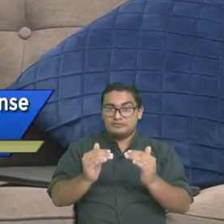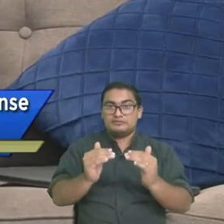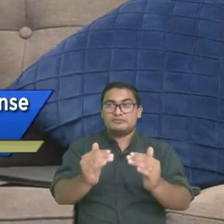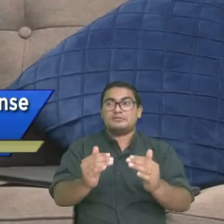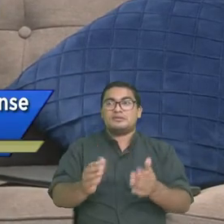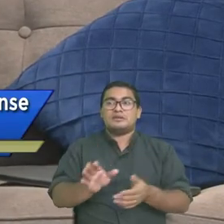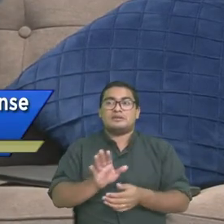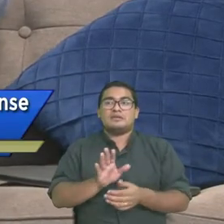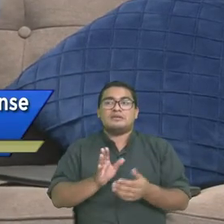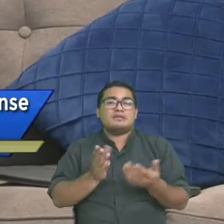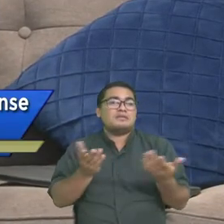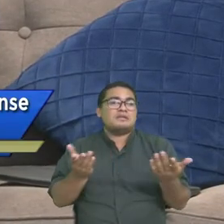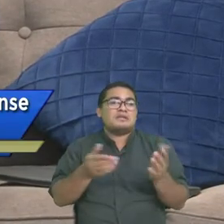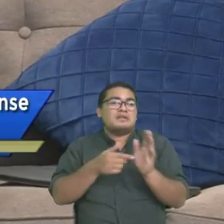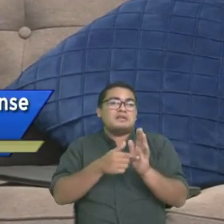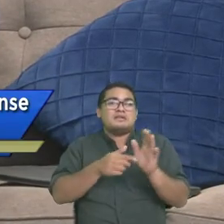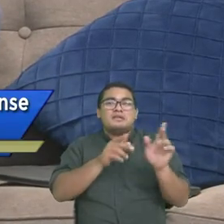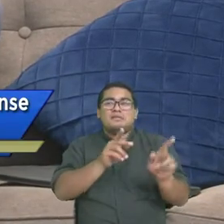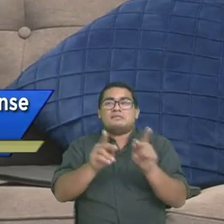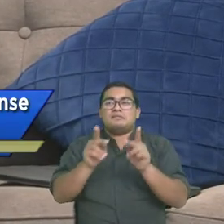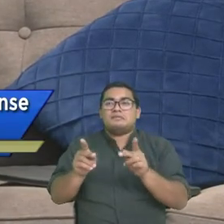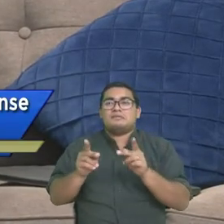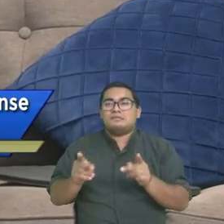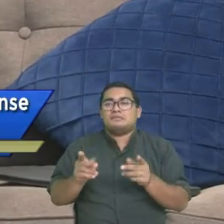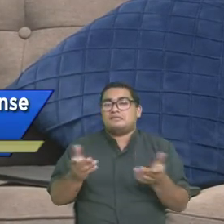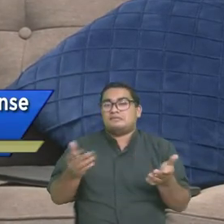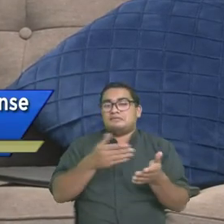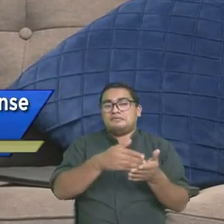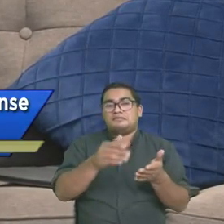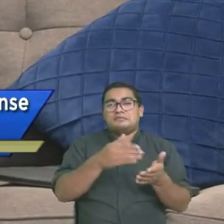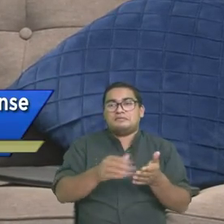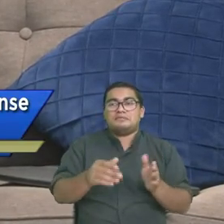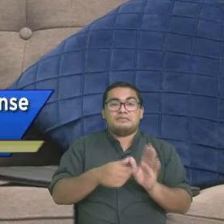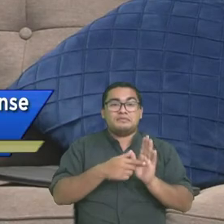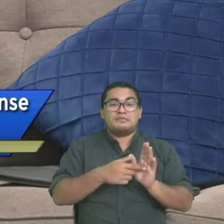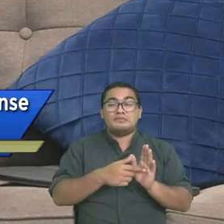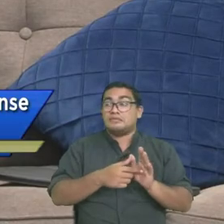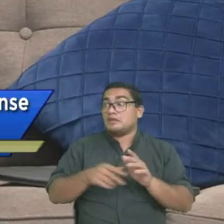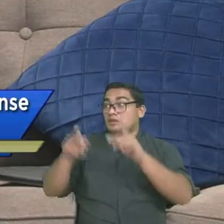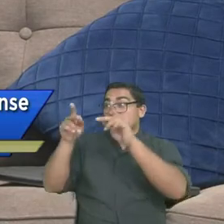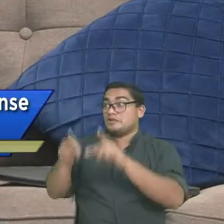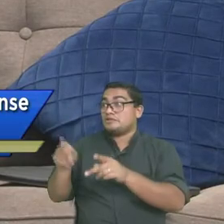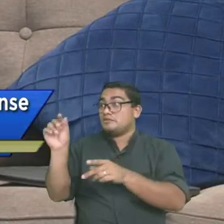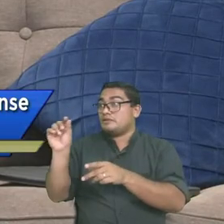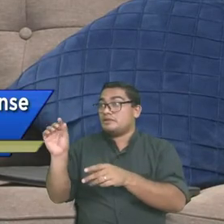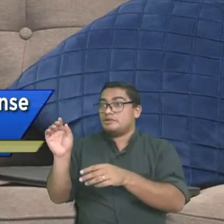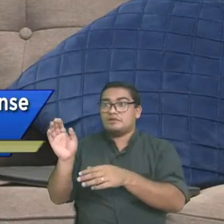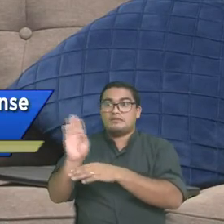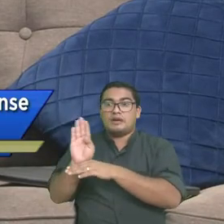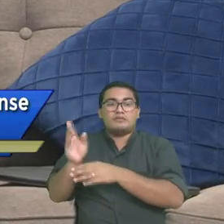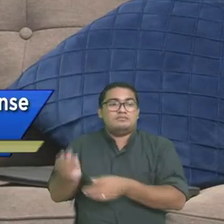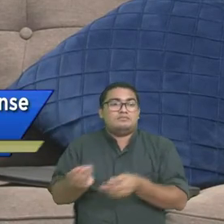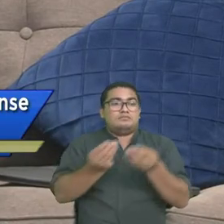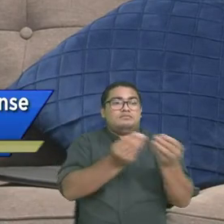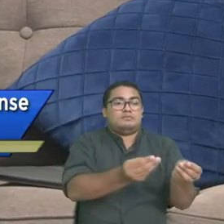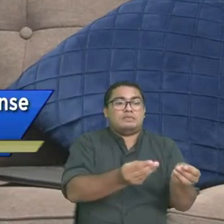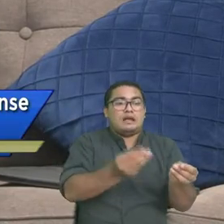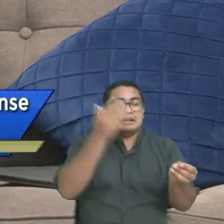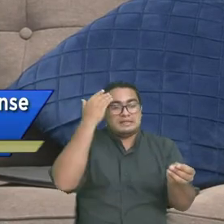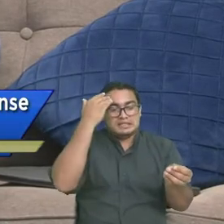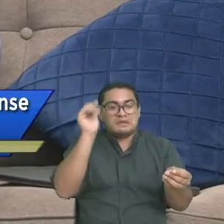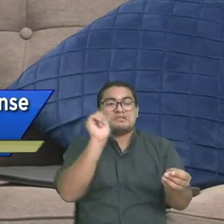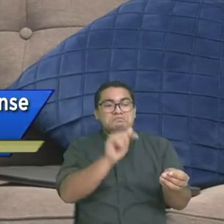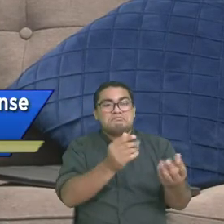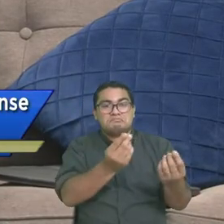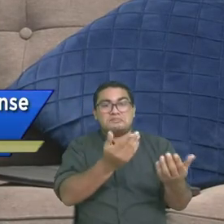mí no me gusta hablarle a la gente con esas palabras rimbombantes. Es sencillo, que si a vos alguien te presta, ya, que sepa de que vos